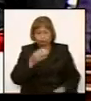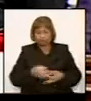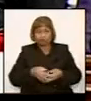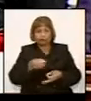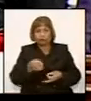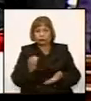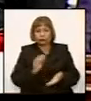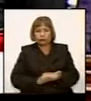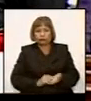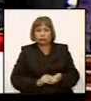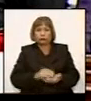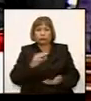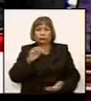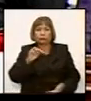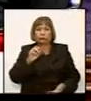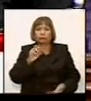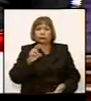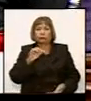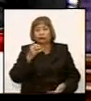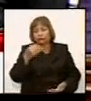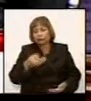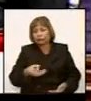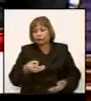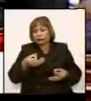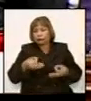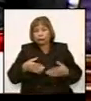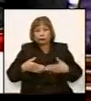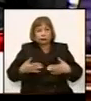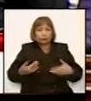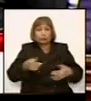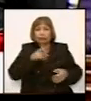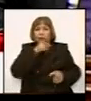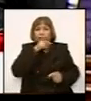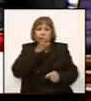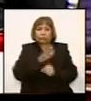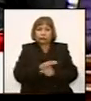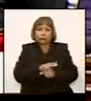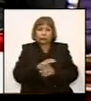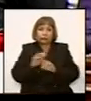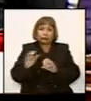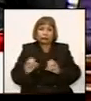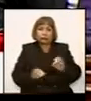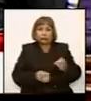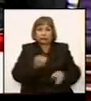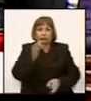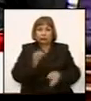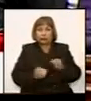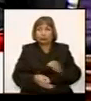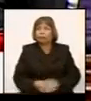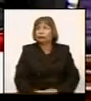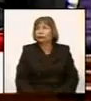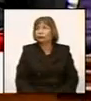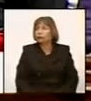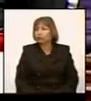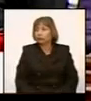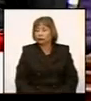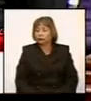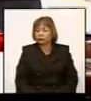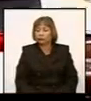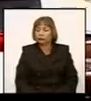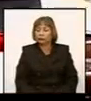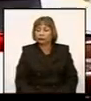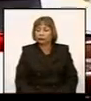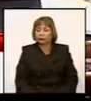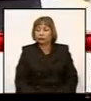atribuciones a notarios que efectivamente no van a cumplir con actos de justicia, señor presidente.